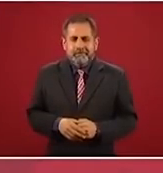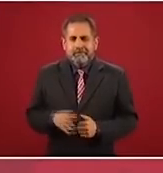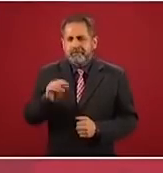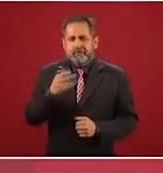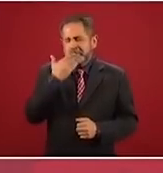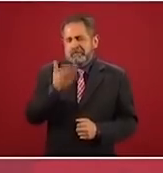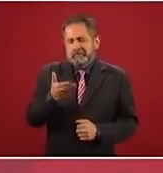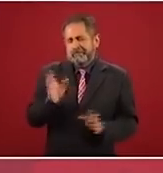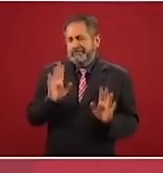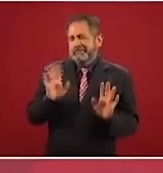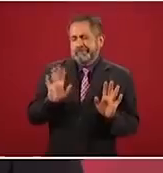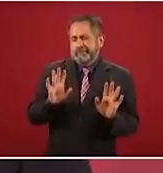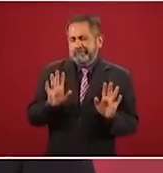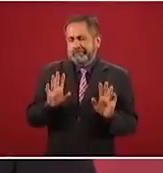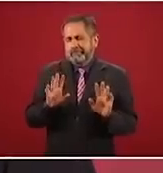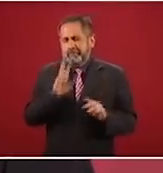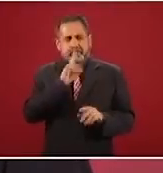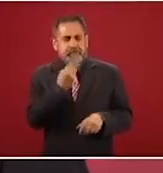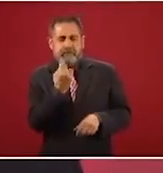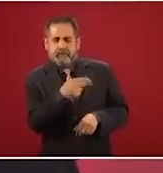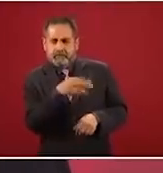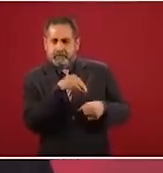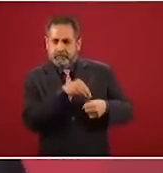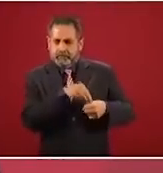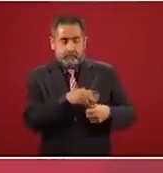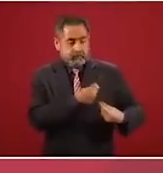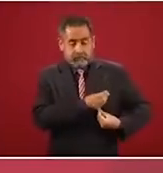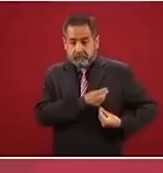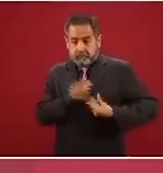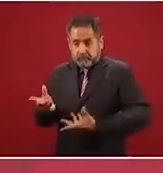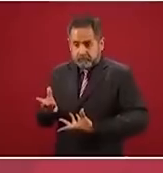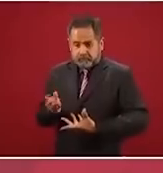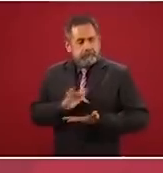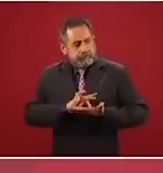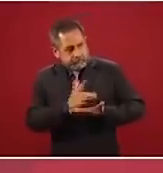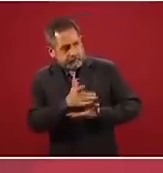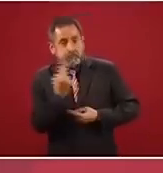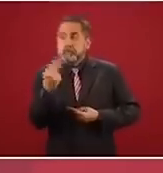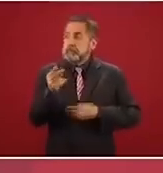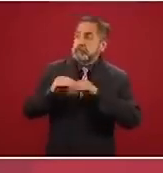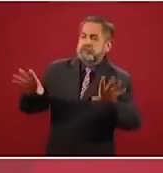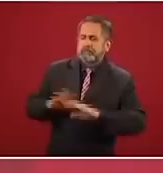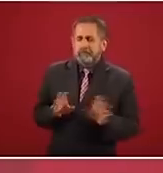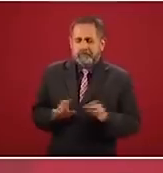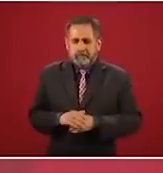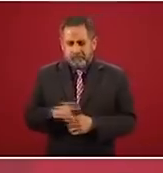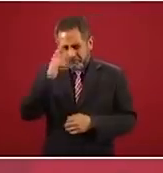no es correcto. O sea, lo que da la